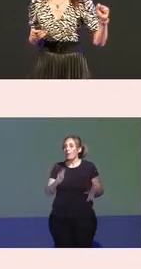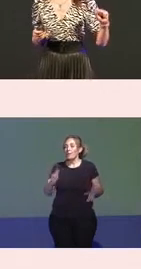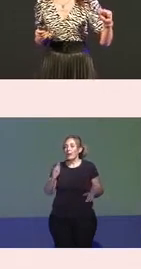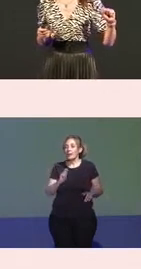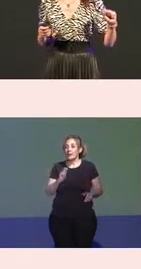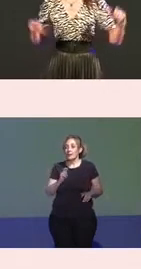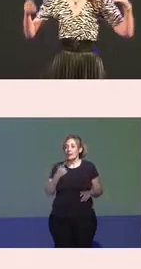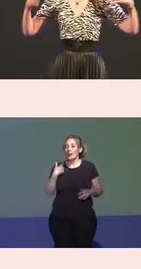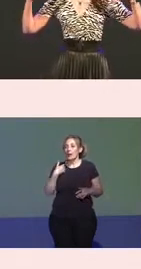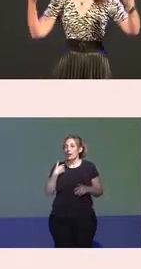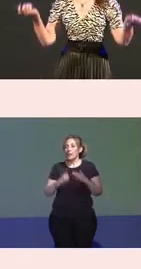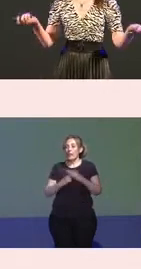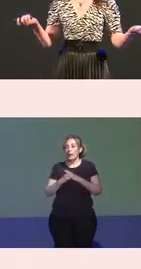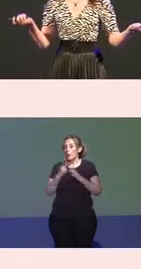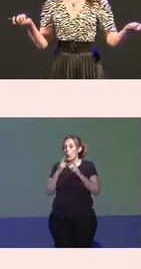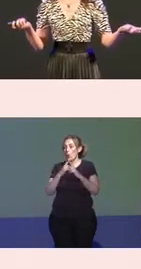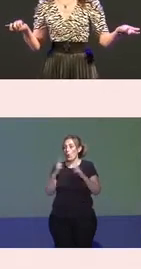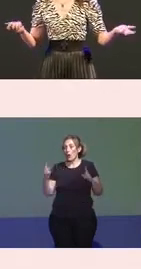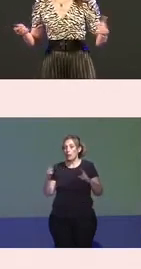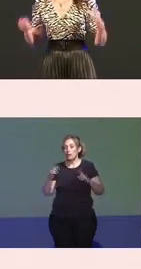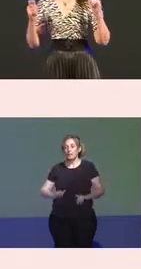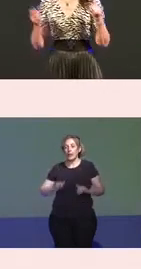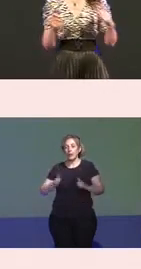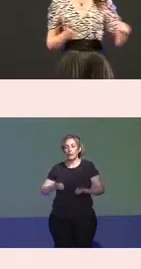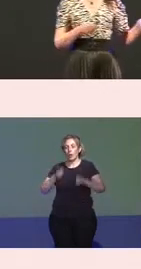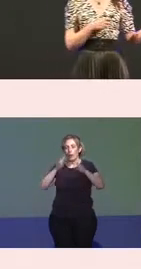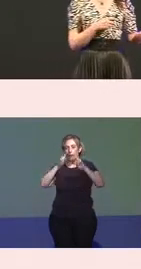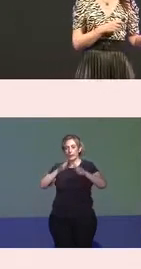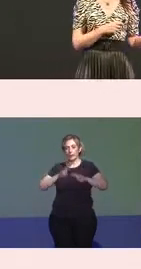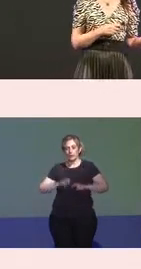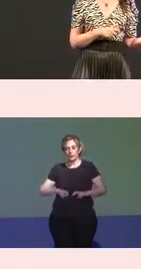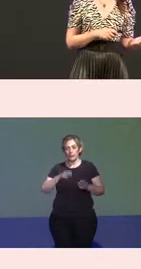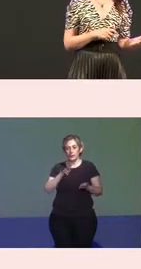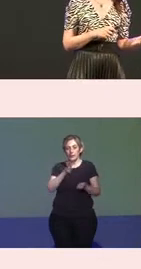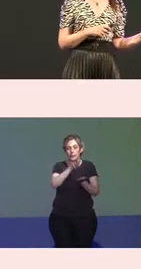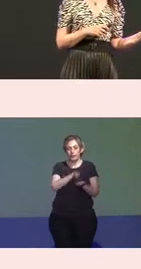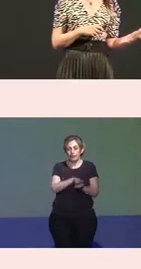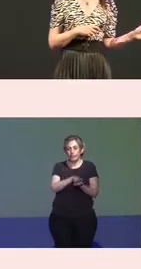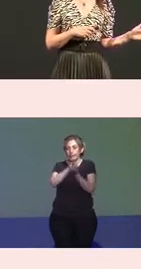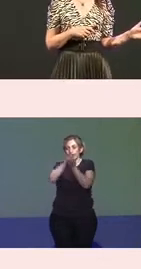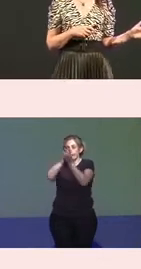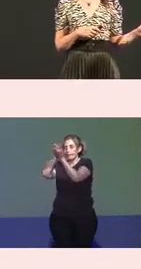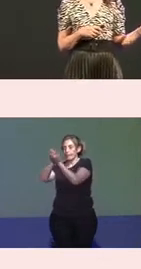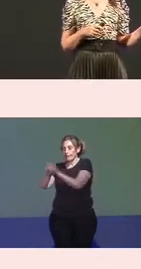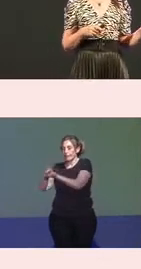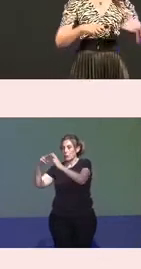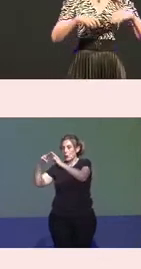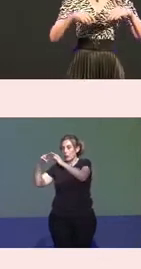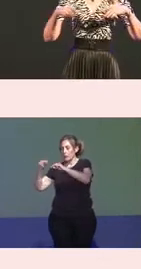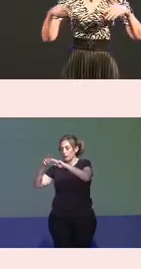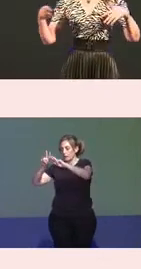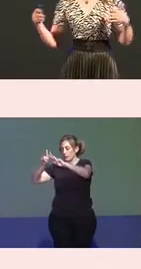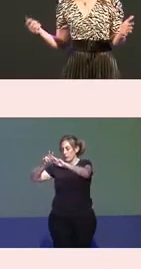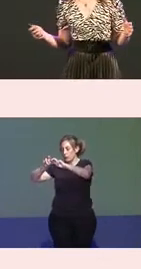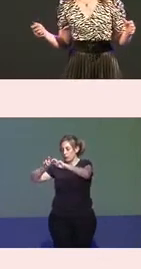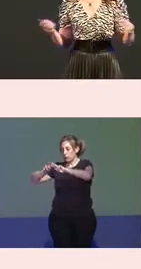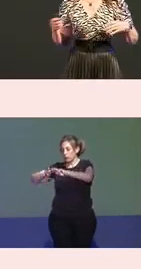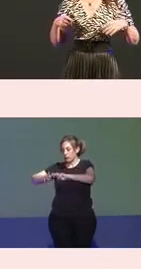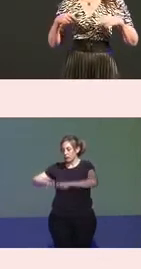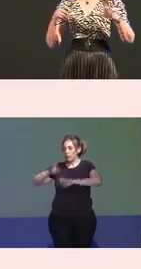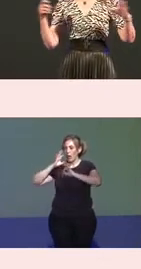como mucho un año y empezó la investigación Bill se llevó el cuerpo a la universidad para seguir estudiándolo los